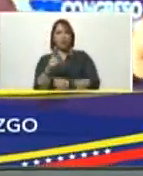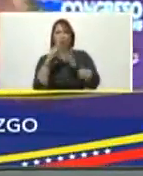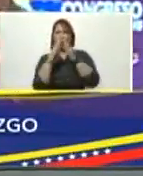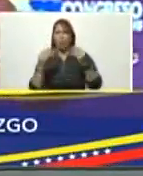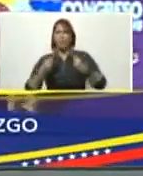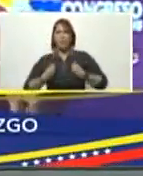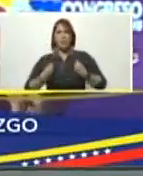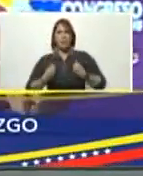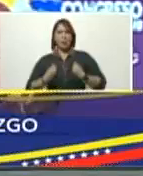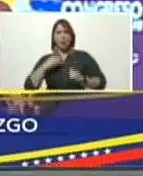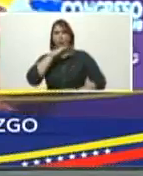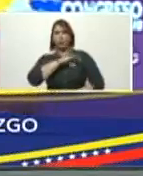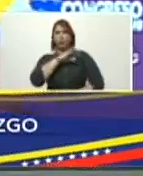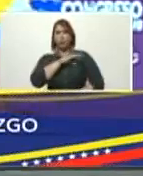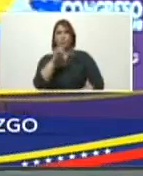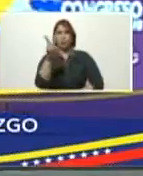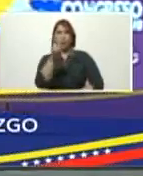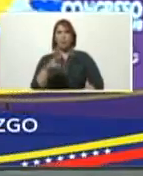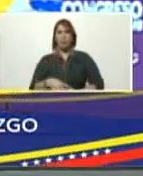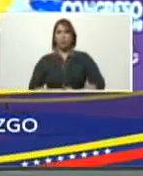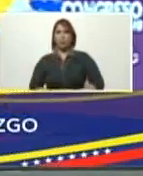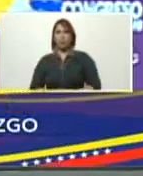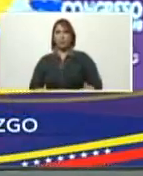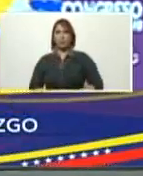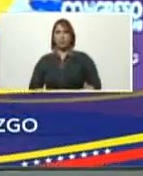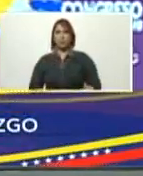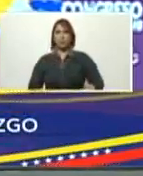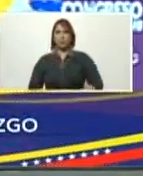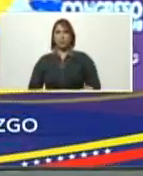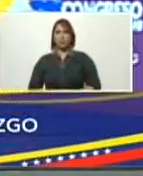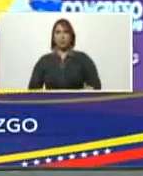vida social de Venezuela.